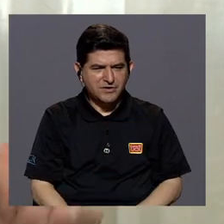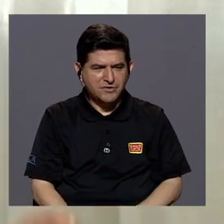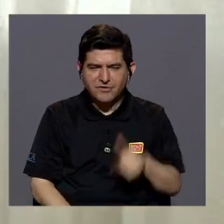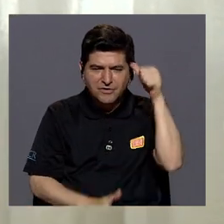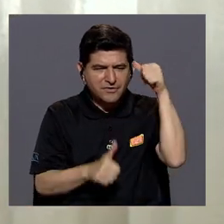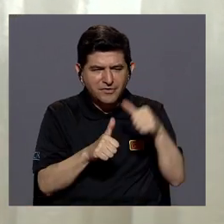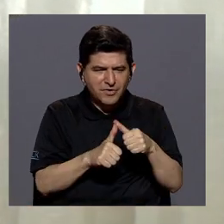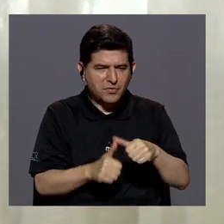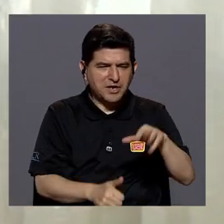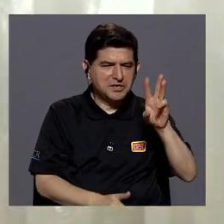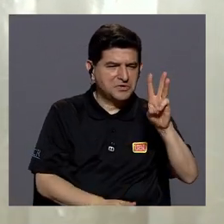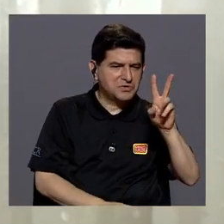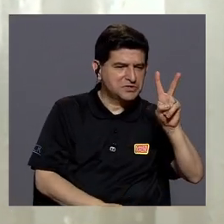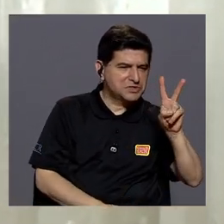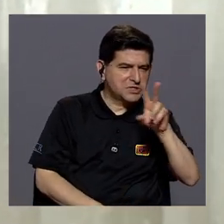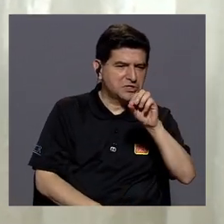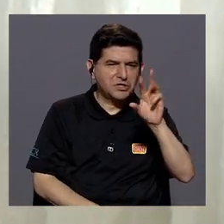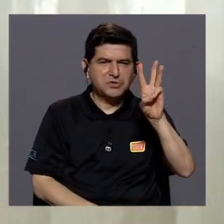62, 63,